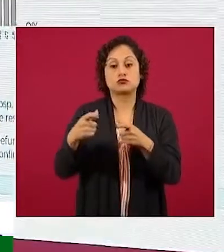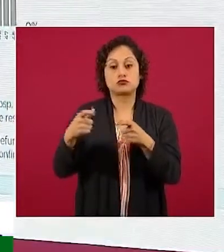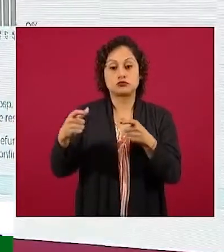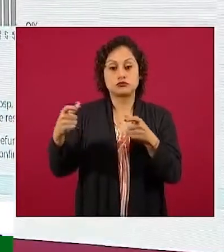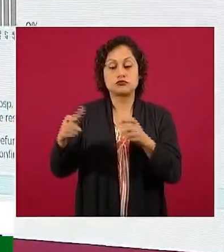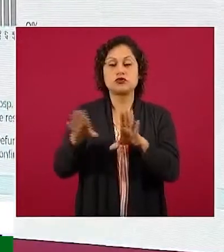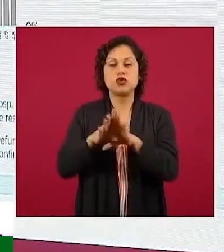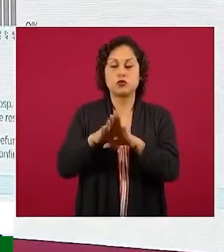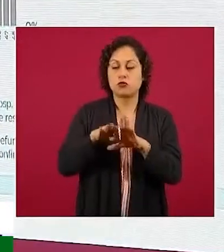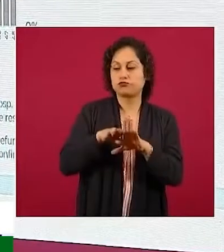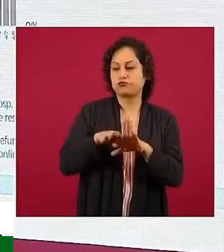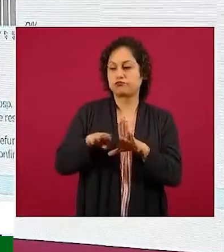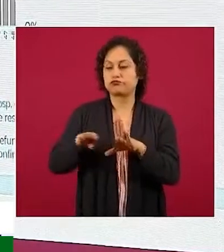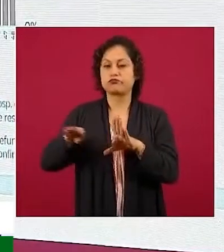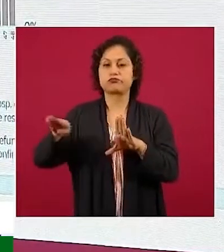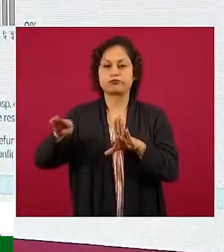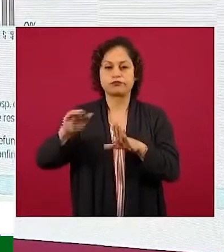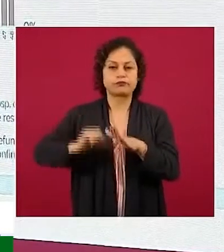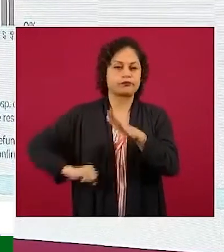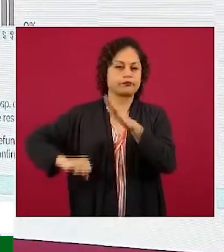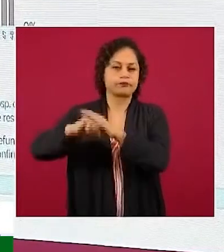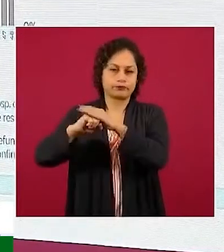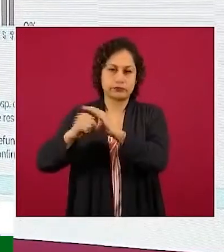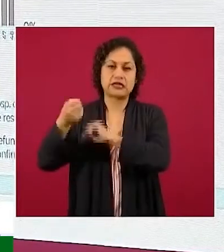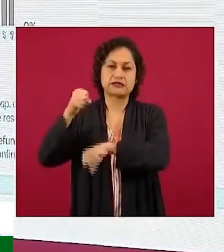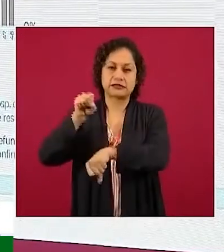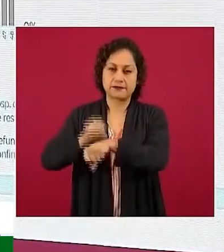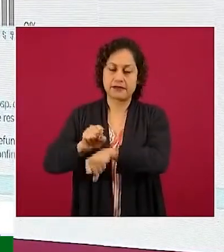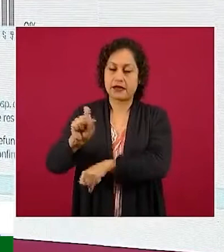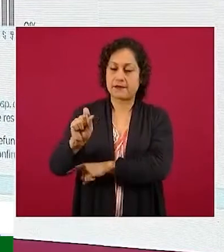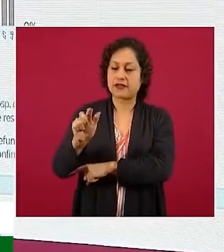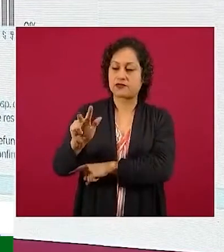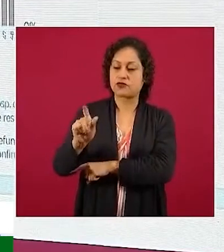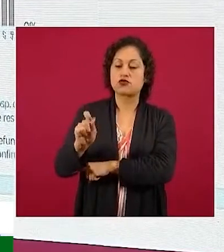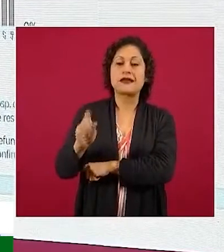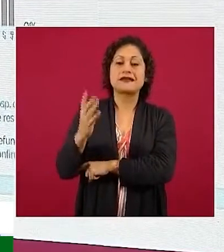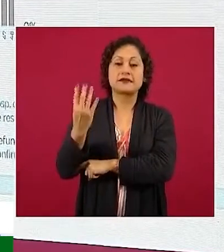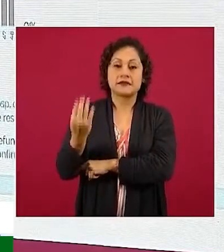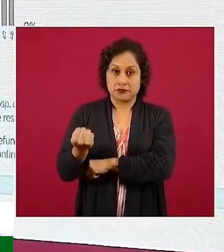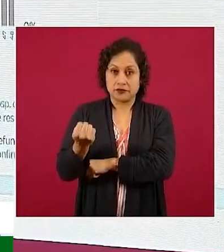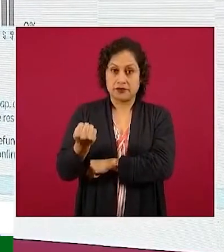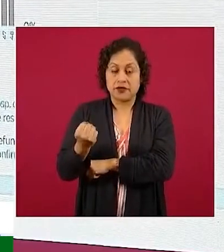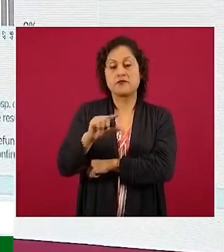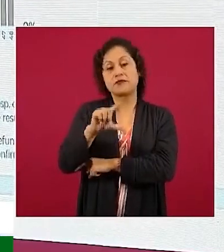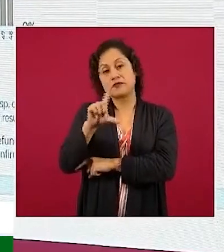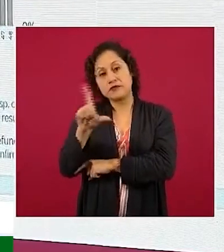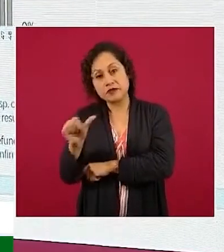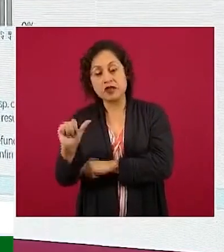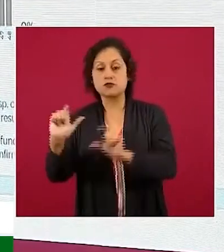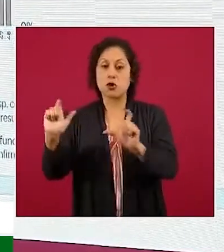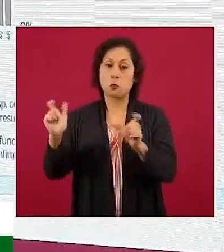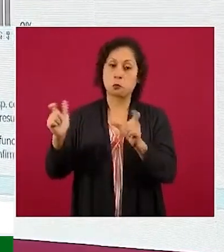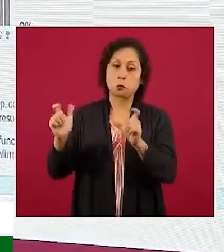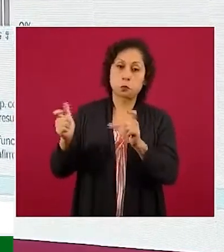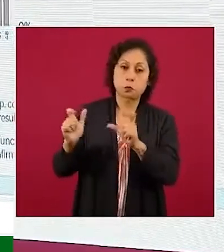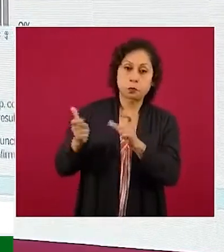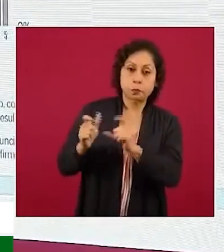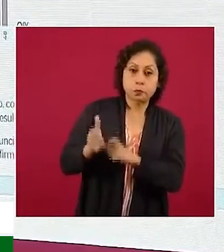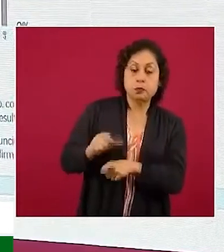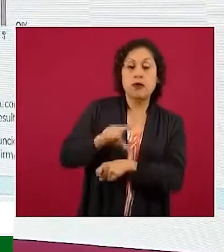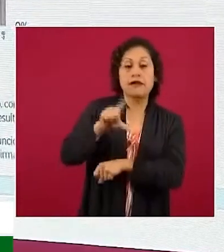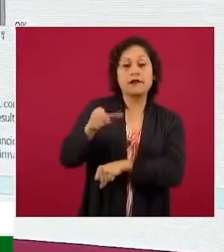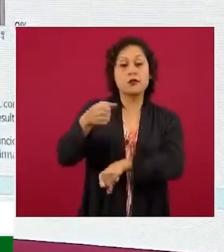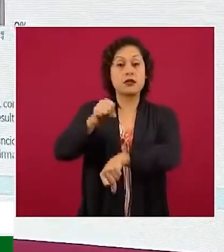de COVID-19 en México. Los contagios continúan con 7,455 casos confirmados en las pasadas 24 horas, con lo que